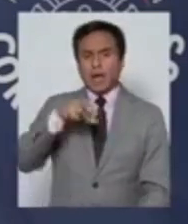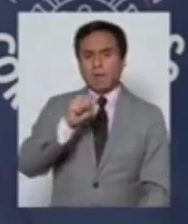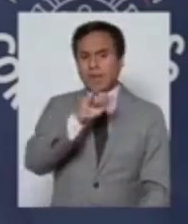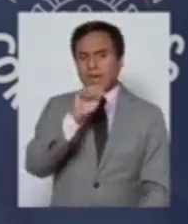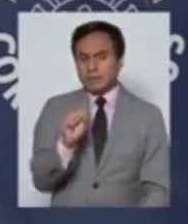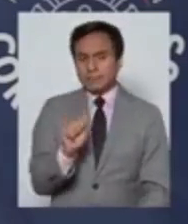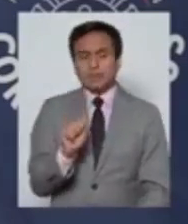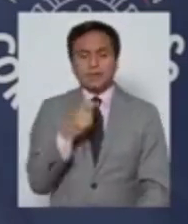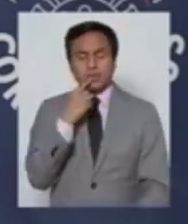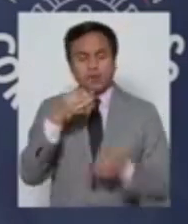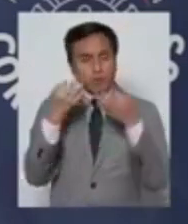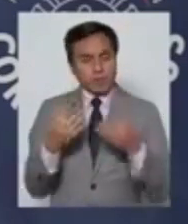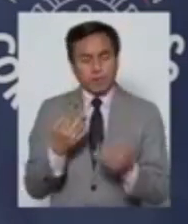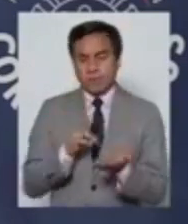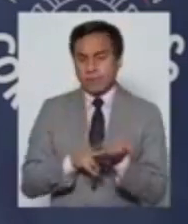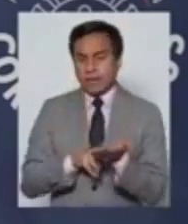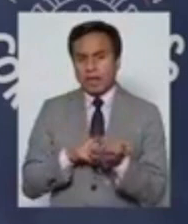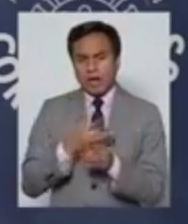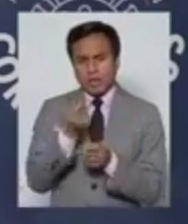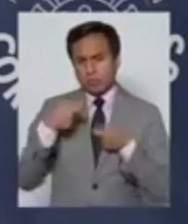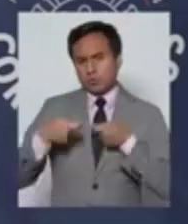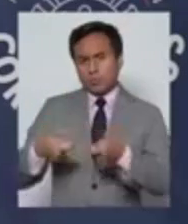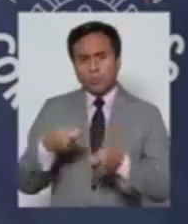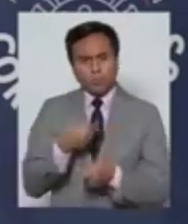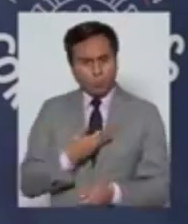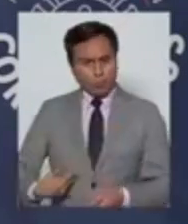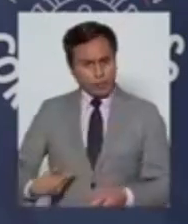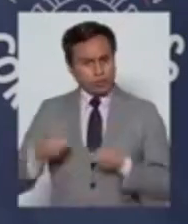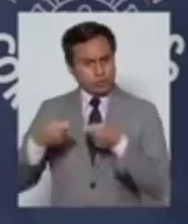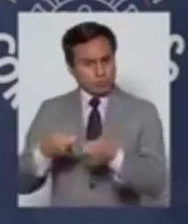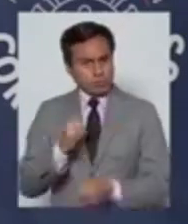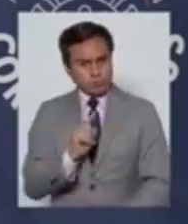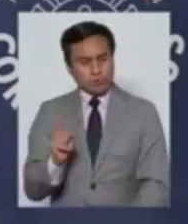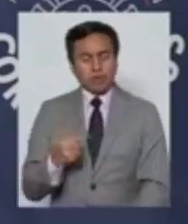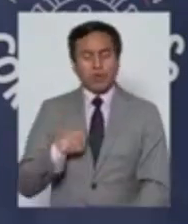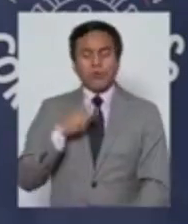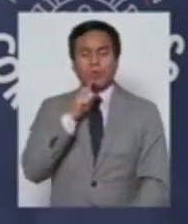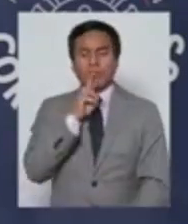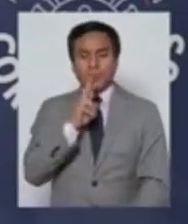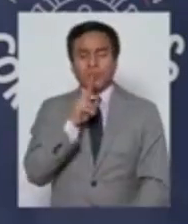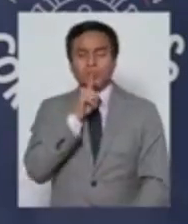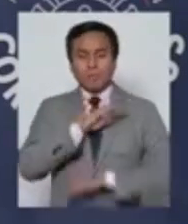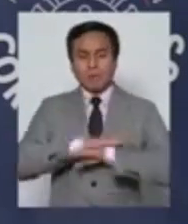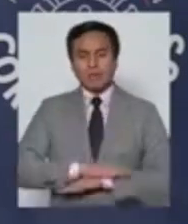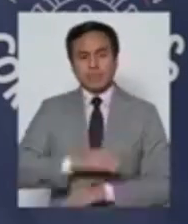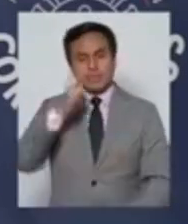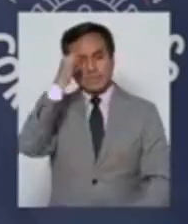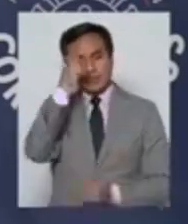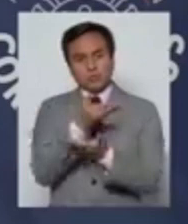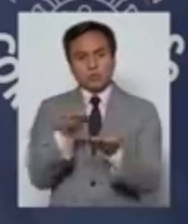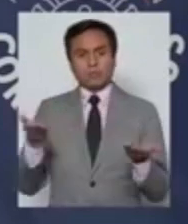confirmar si esta campaña involucró finalmente recursos públicos. Humildemente queremos pedir disculpas